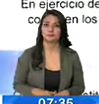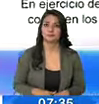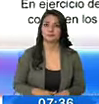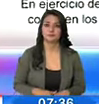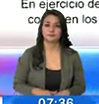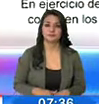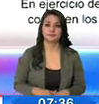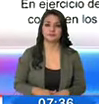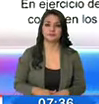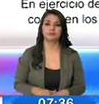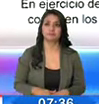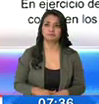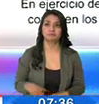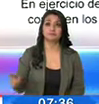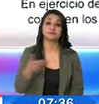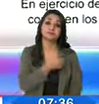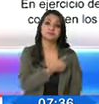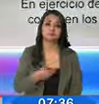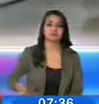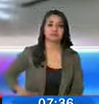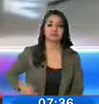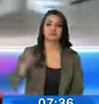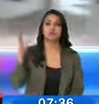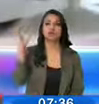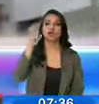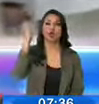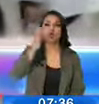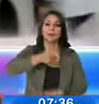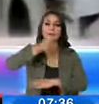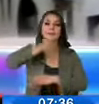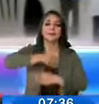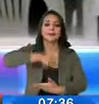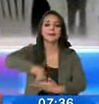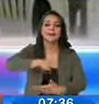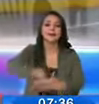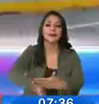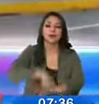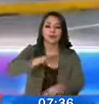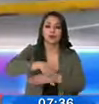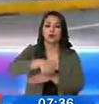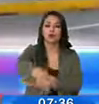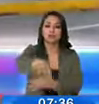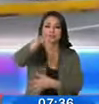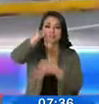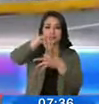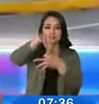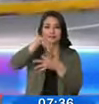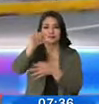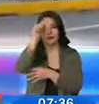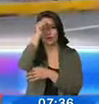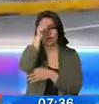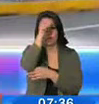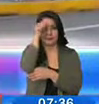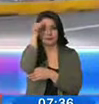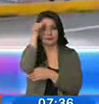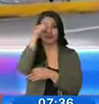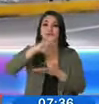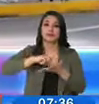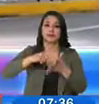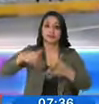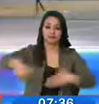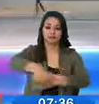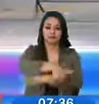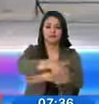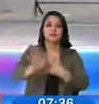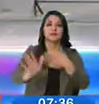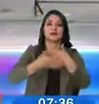El decreto emitido por el presidente colombiano en torno a las elecciones de este fin de semana permitirá el cierre de los pasos fronterizos a partir del día jueves desde